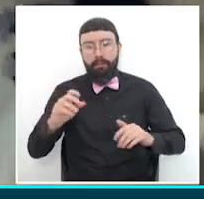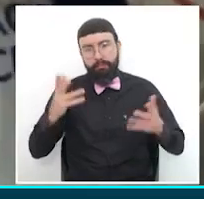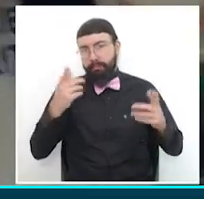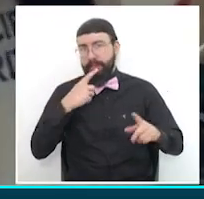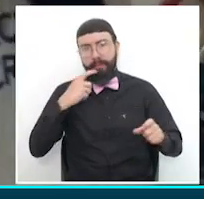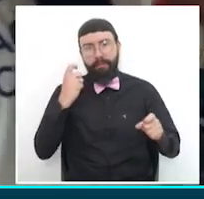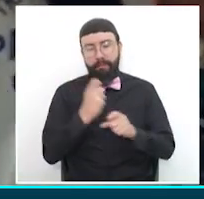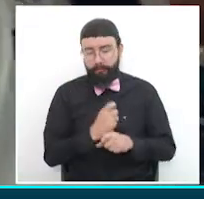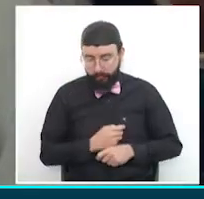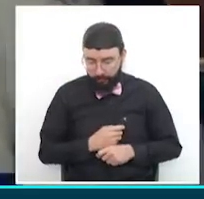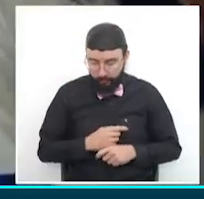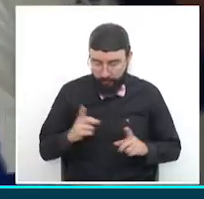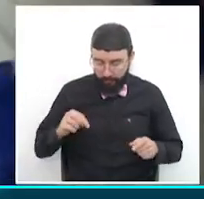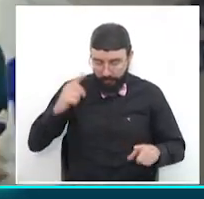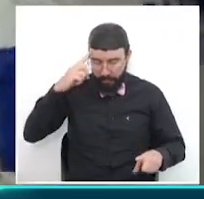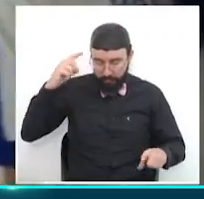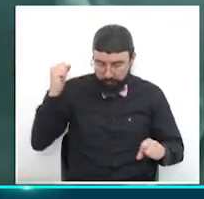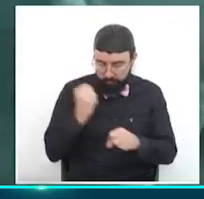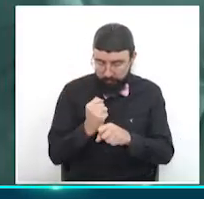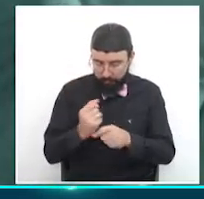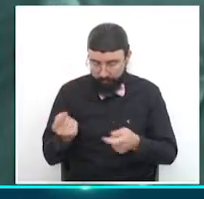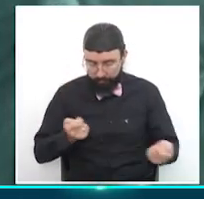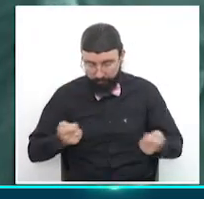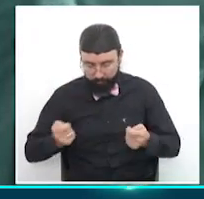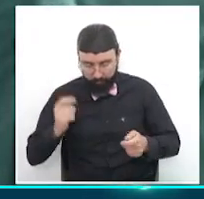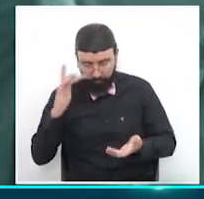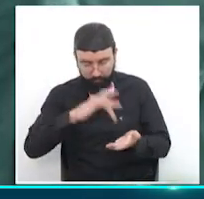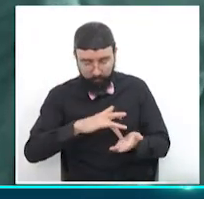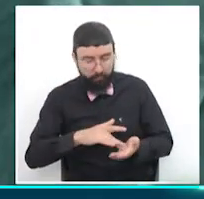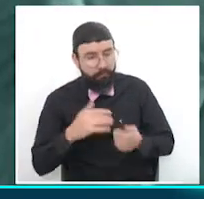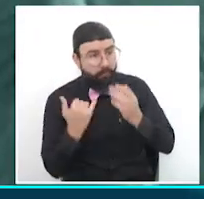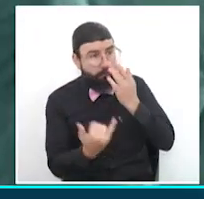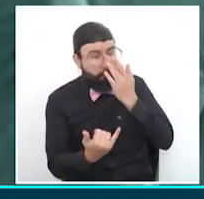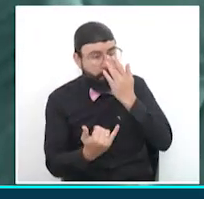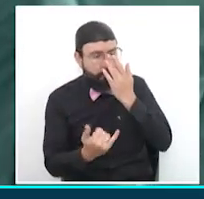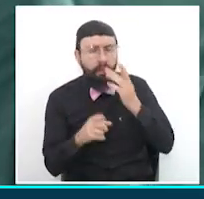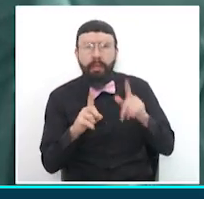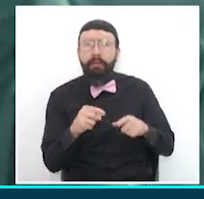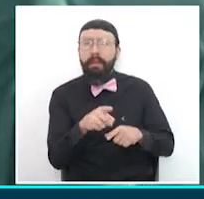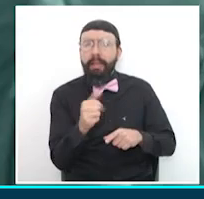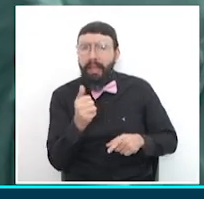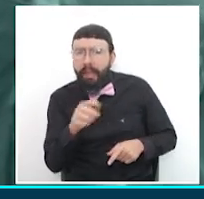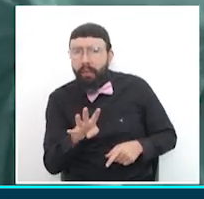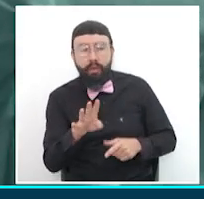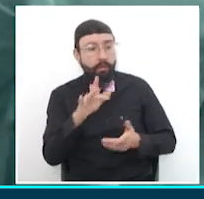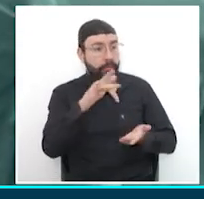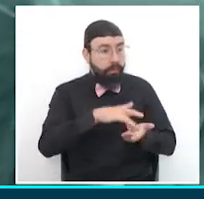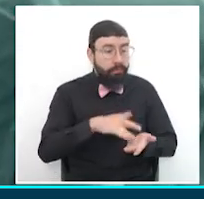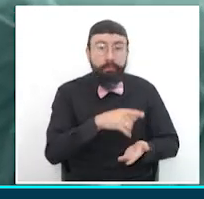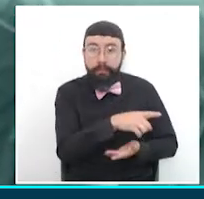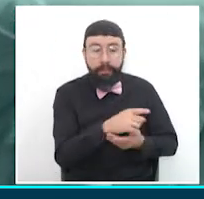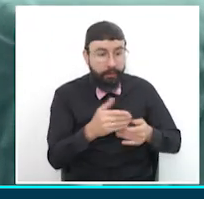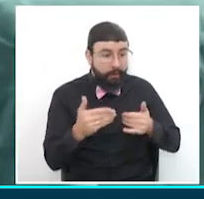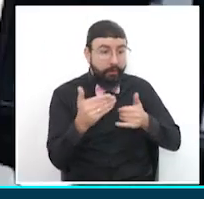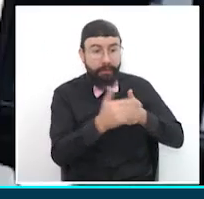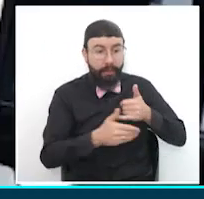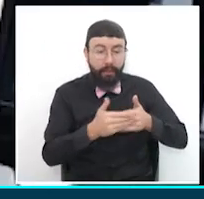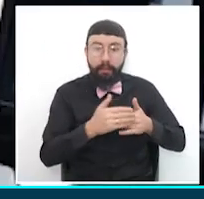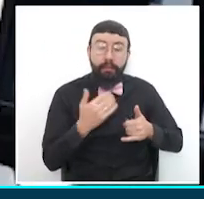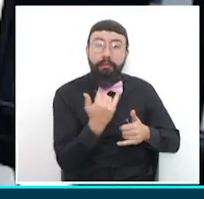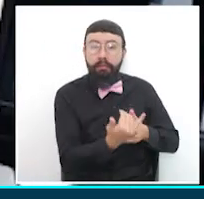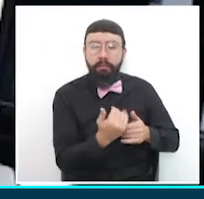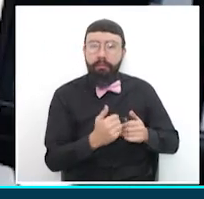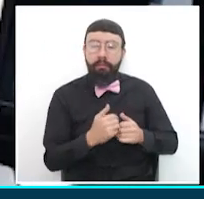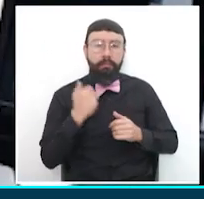dato preocupante. Hoy tenemos una relación solamente de 14 intensivistas en todo el departamento, cuando la relación es que